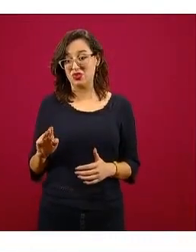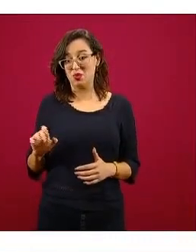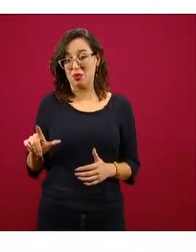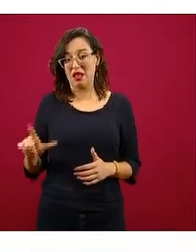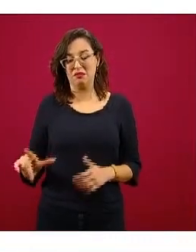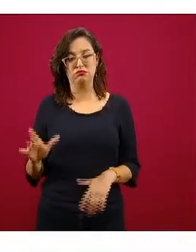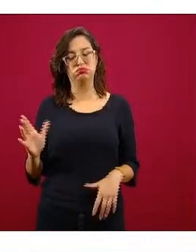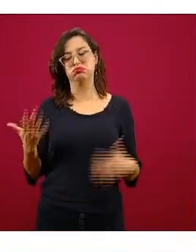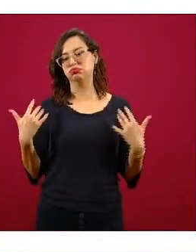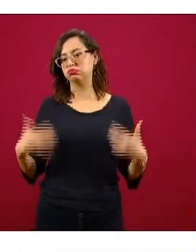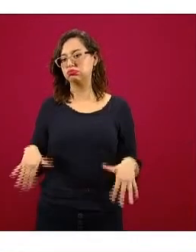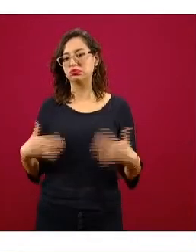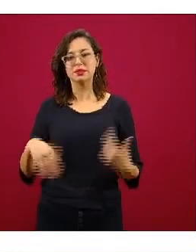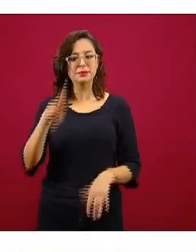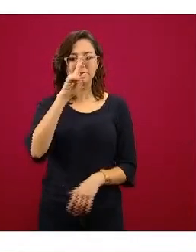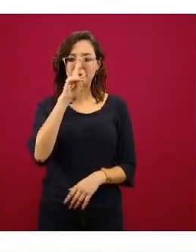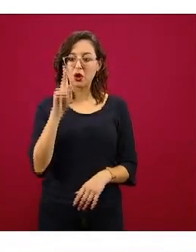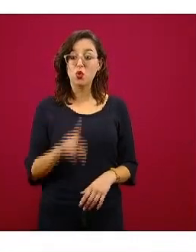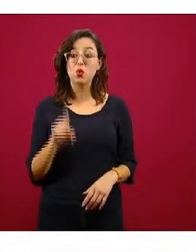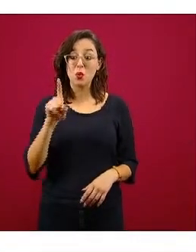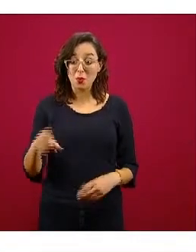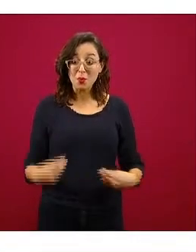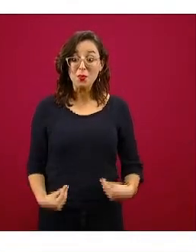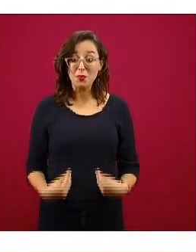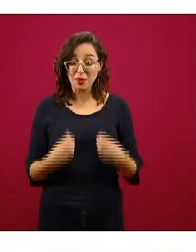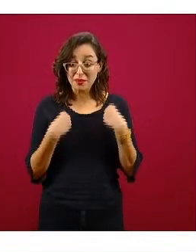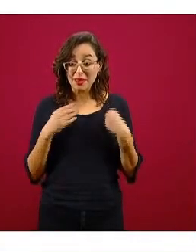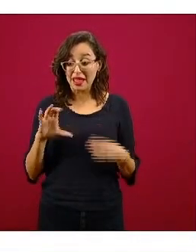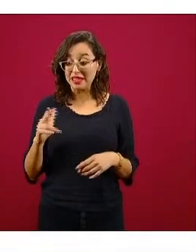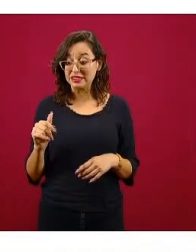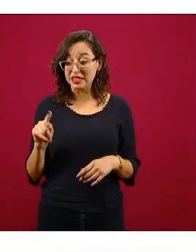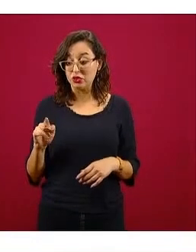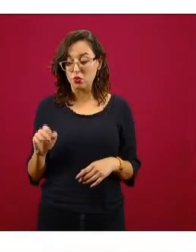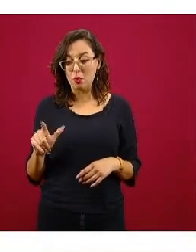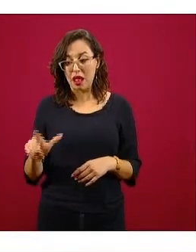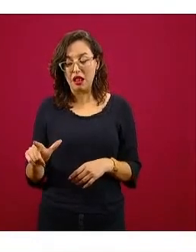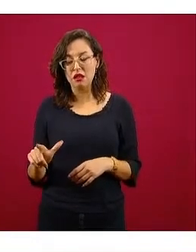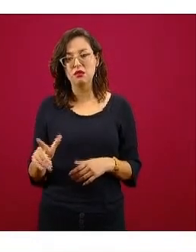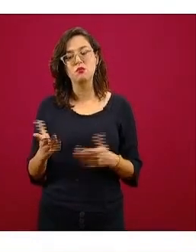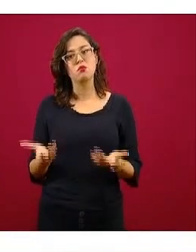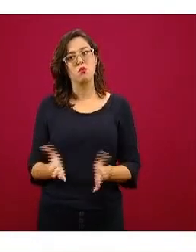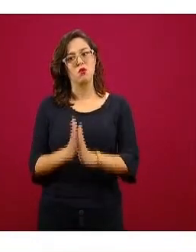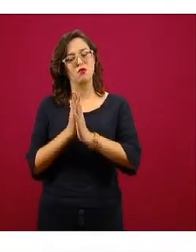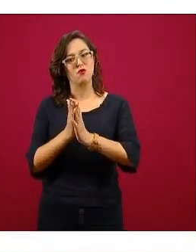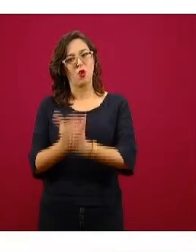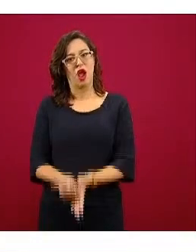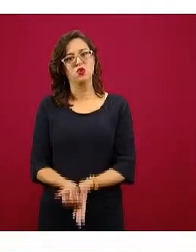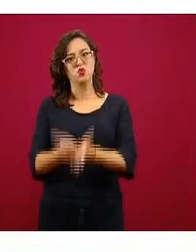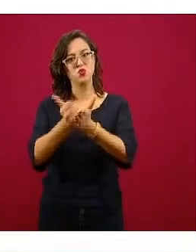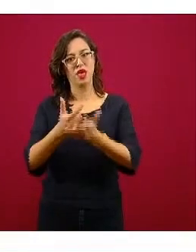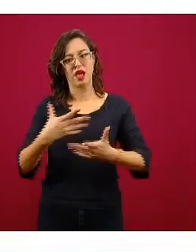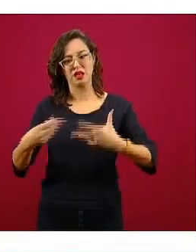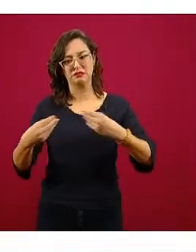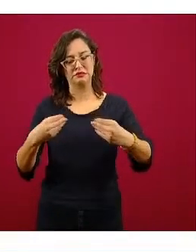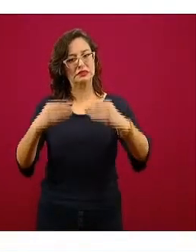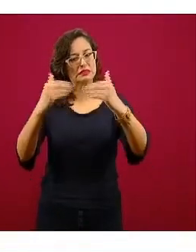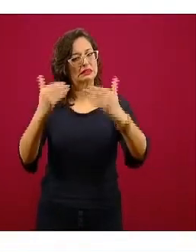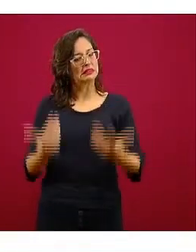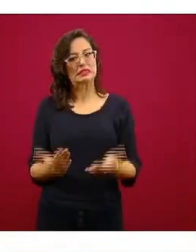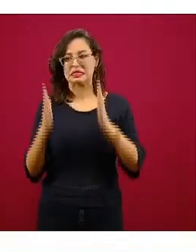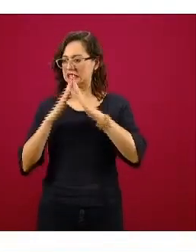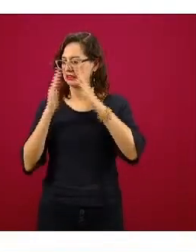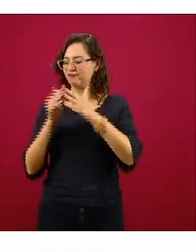más preocupante. Si usted vive en Chetumal, contribuya a que se eviten los contagios. Quédese en